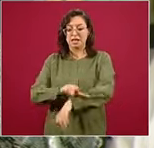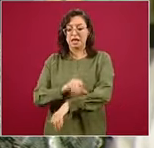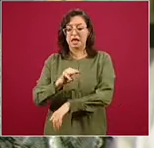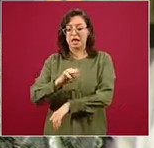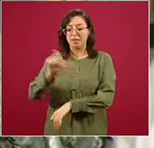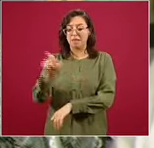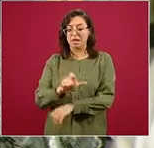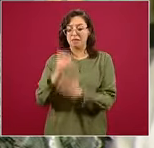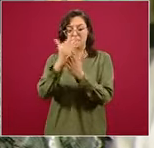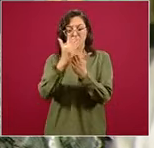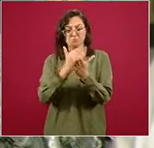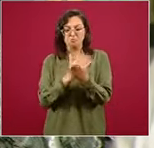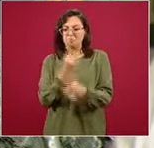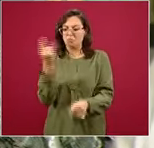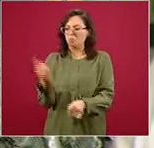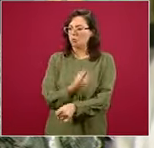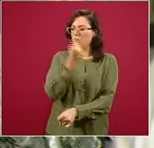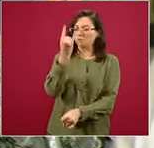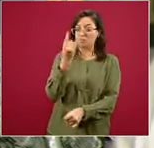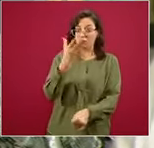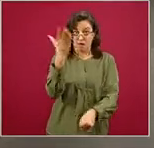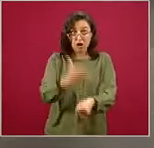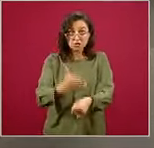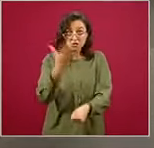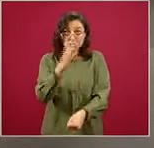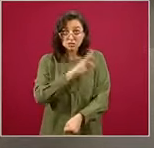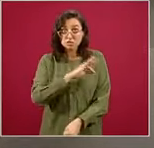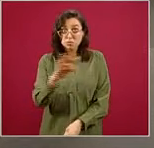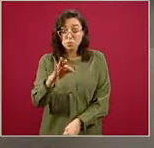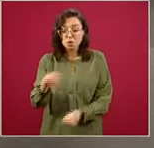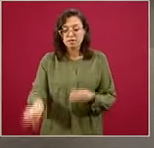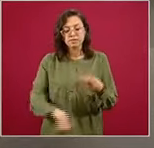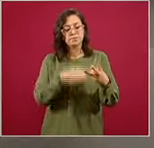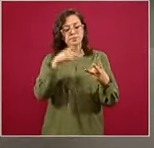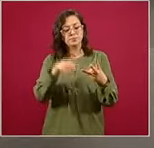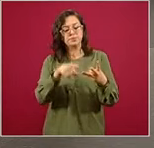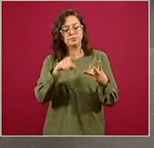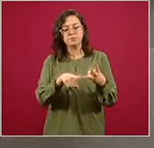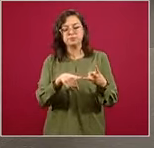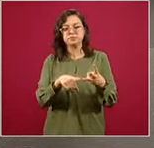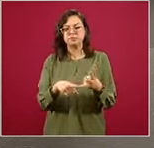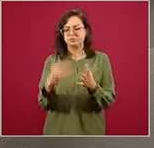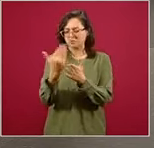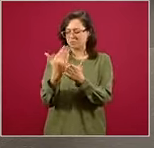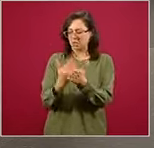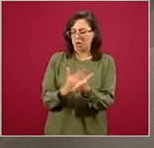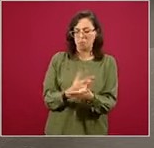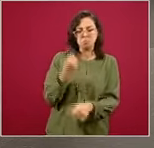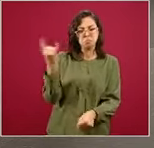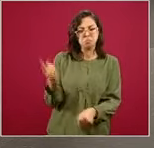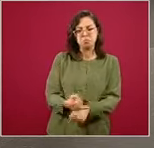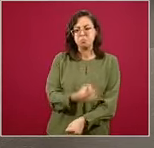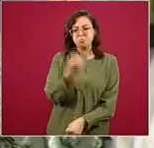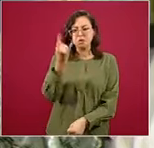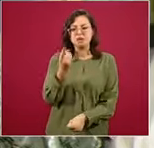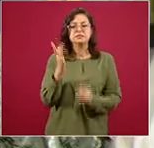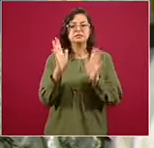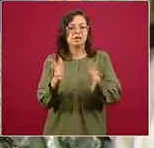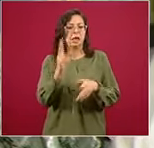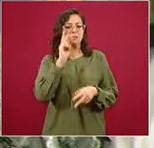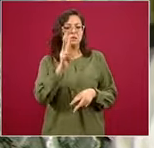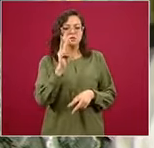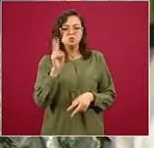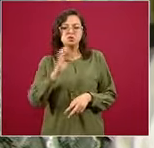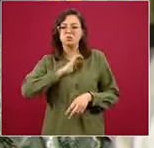ustedes ayudaron a crear con este organismo? Y en una pregunta final, si el protocolo se incumple, como ya ha pasado con algún entrenador que no